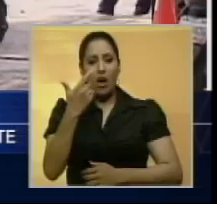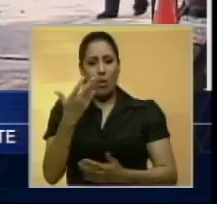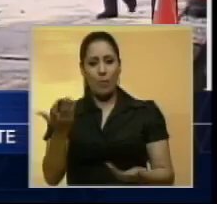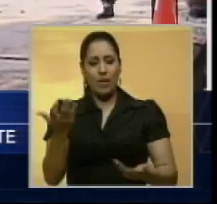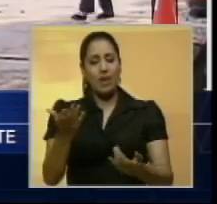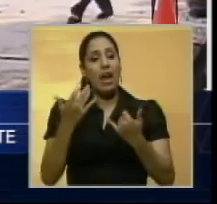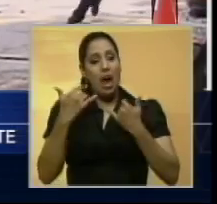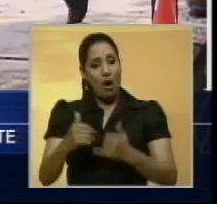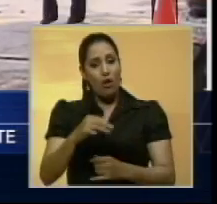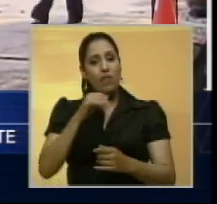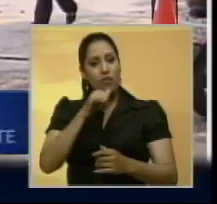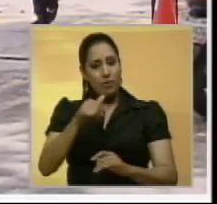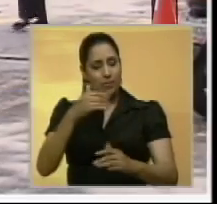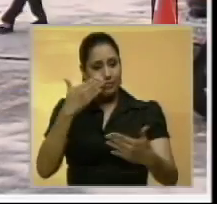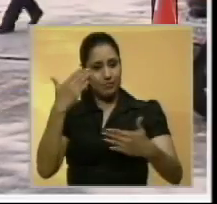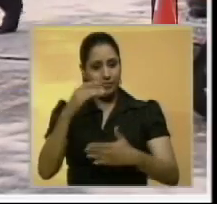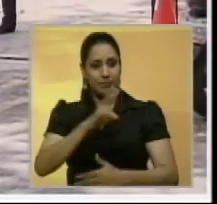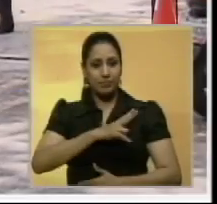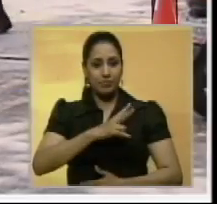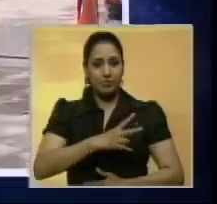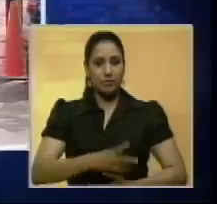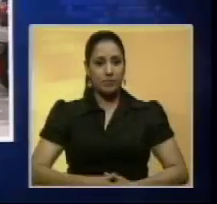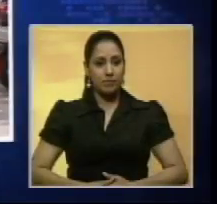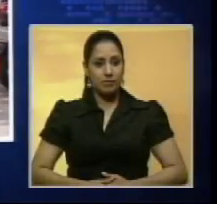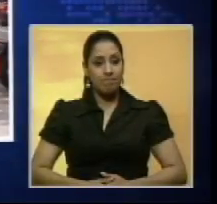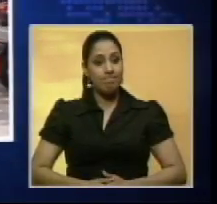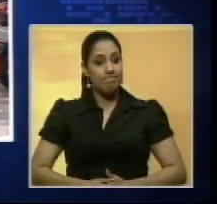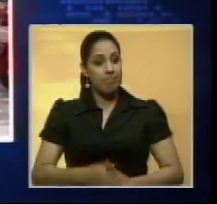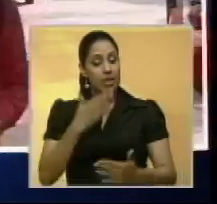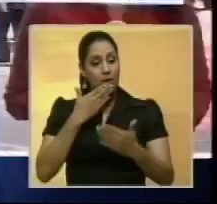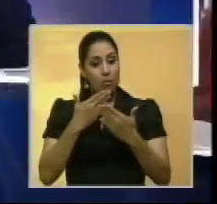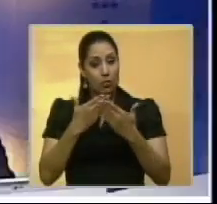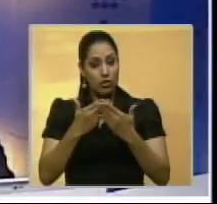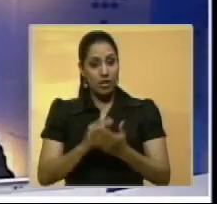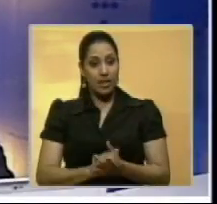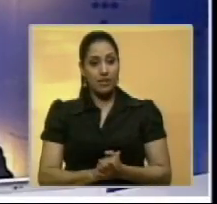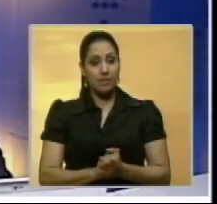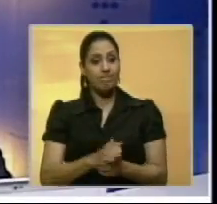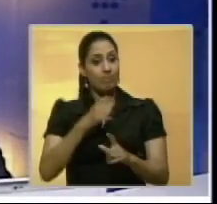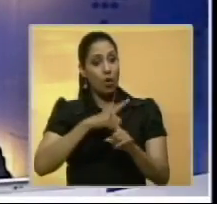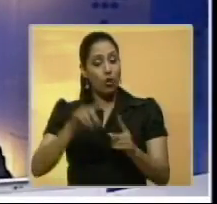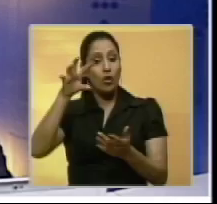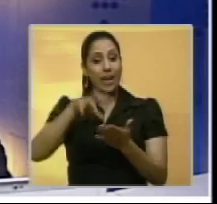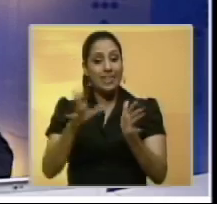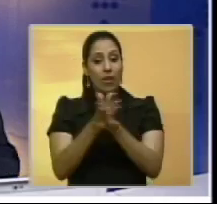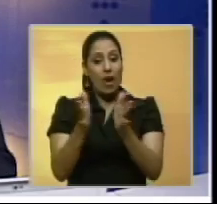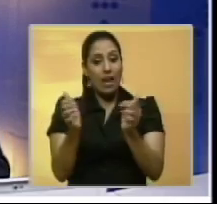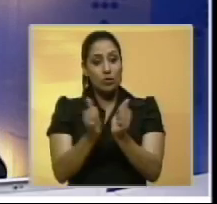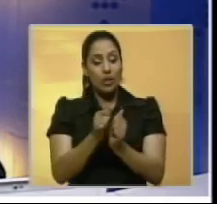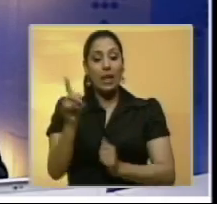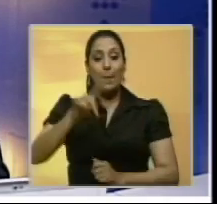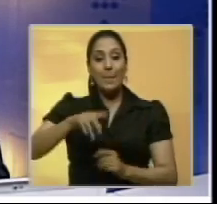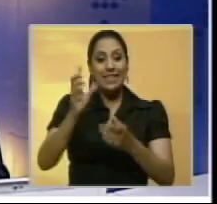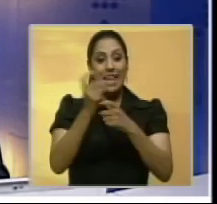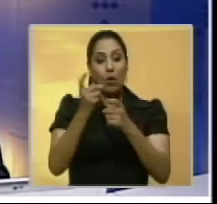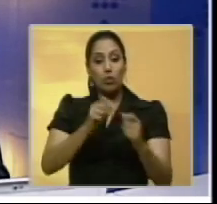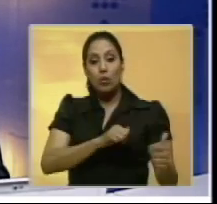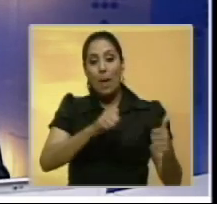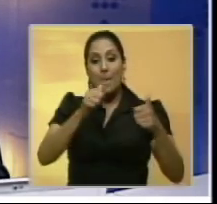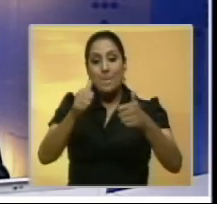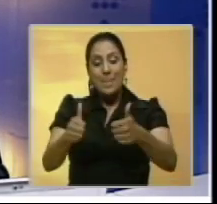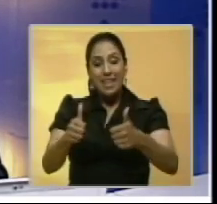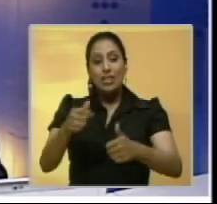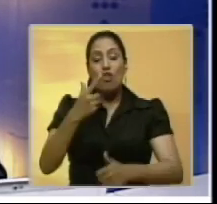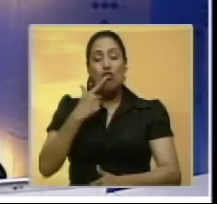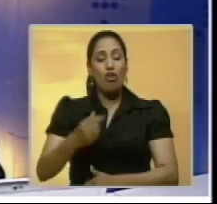emisión meridiana. Continúen con más de su noticiero Venevisión. Muchísimas gracias, Lirio. Y en el estado de Anzoátegui, el mes de agosto inició con saldo